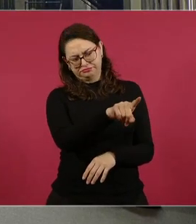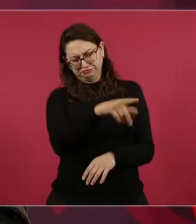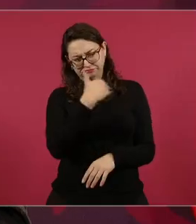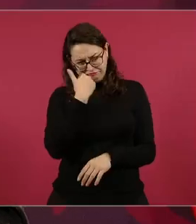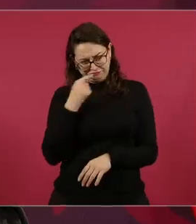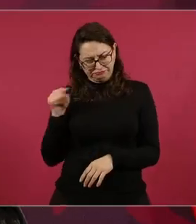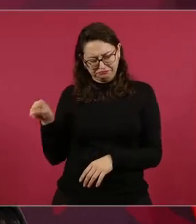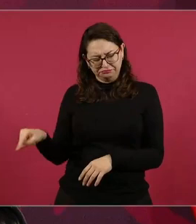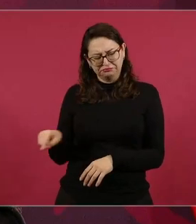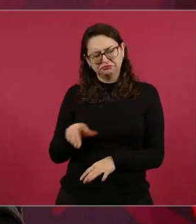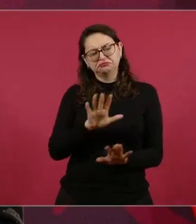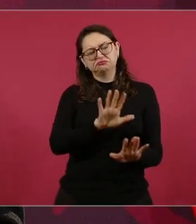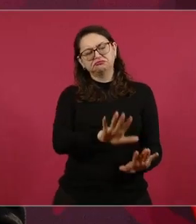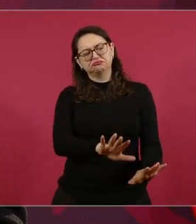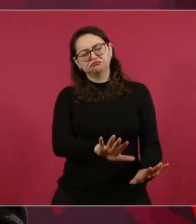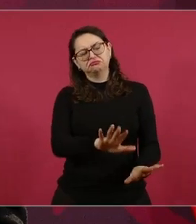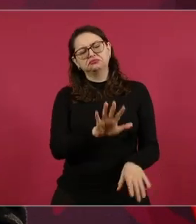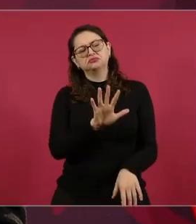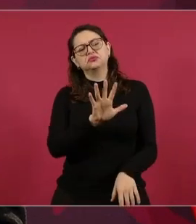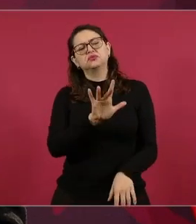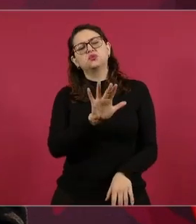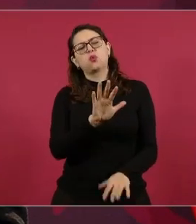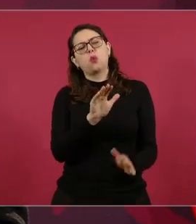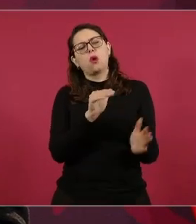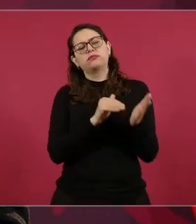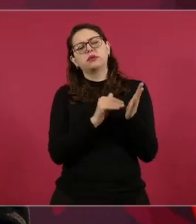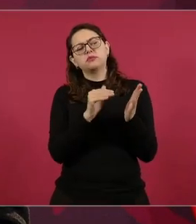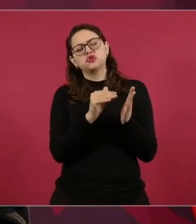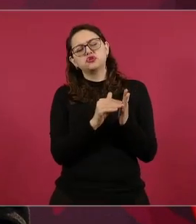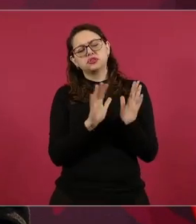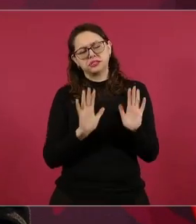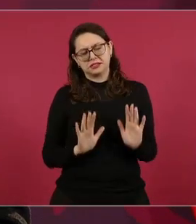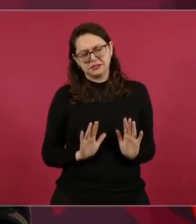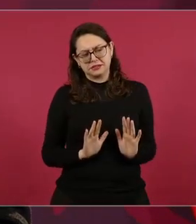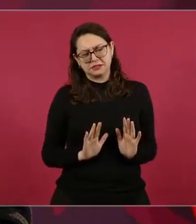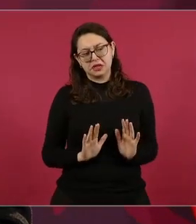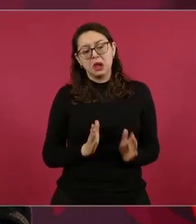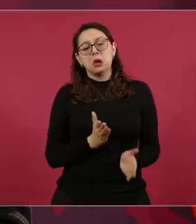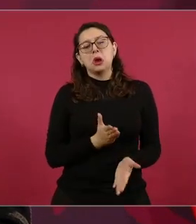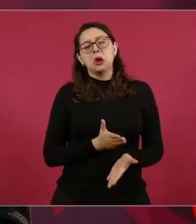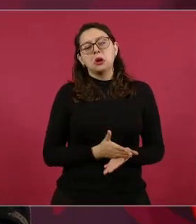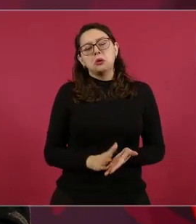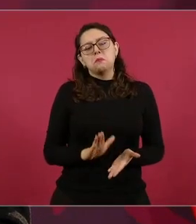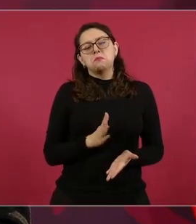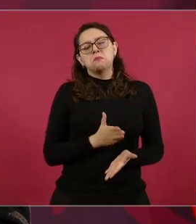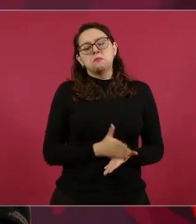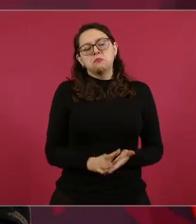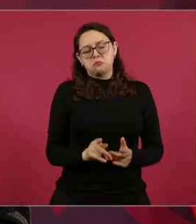en 50.